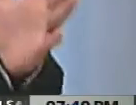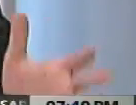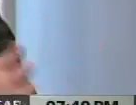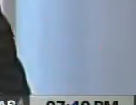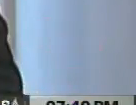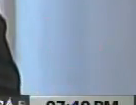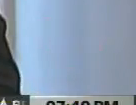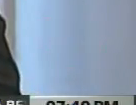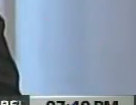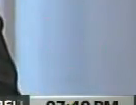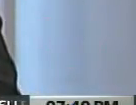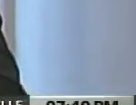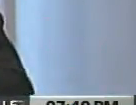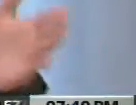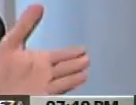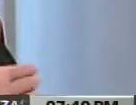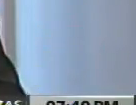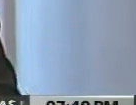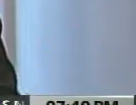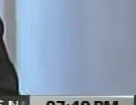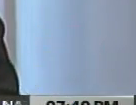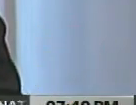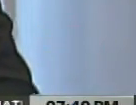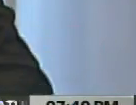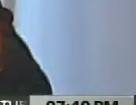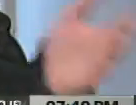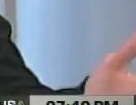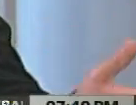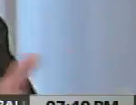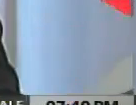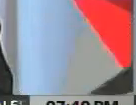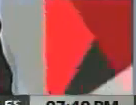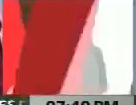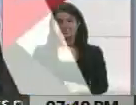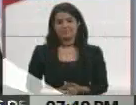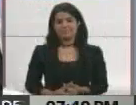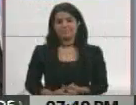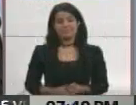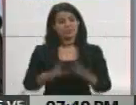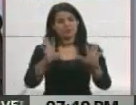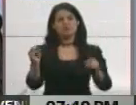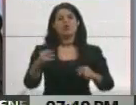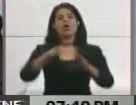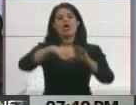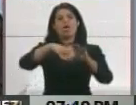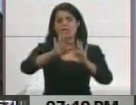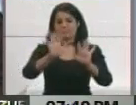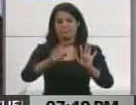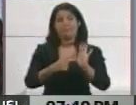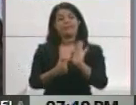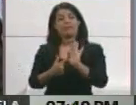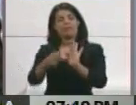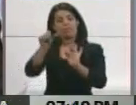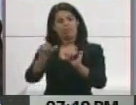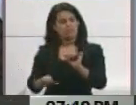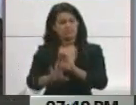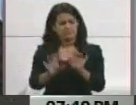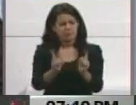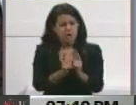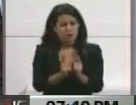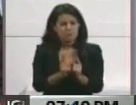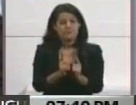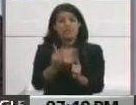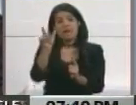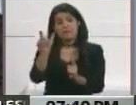no perderé yo mucho tiempo en presentaciones uno de los más grandes especialistas en todo lo concerniente a la